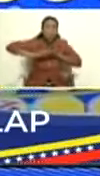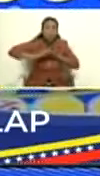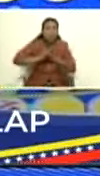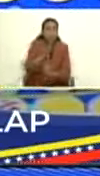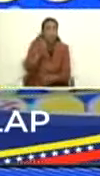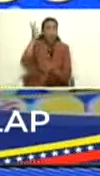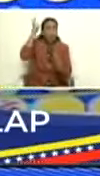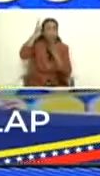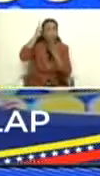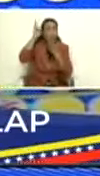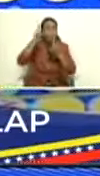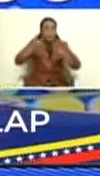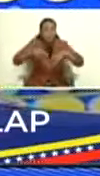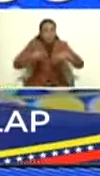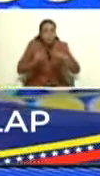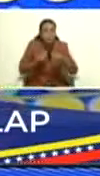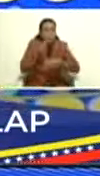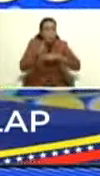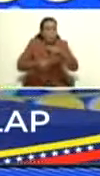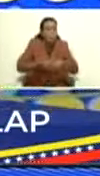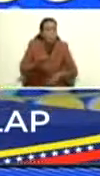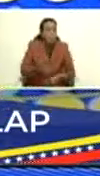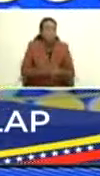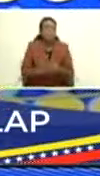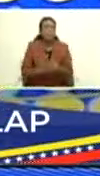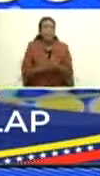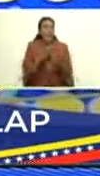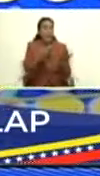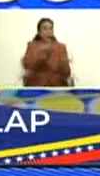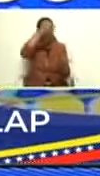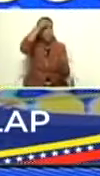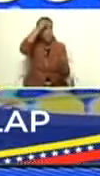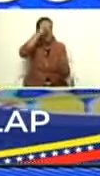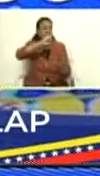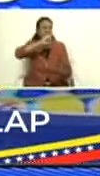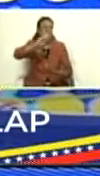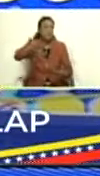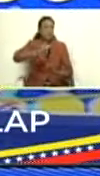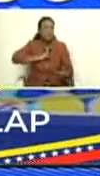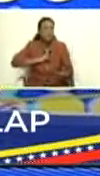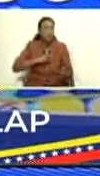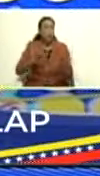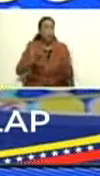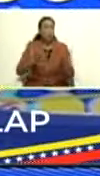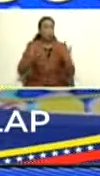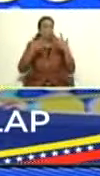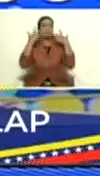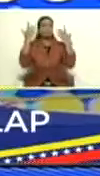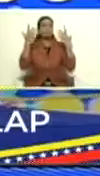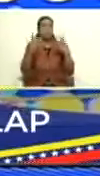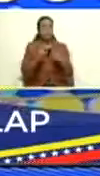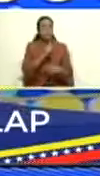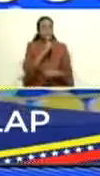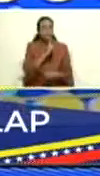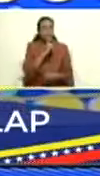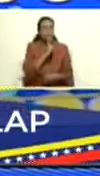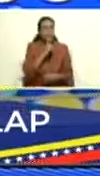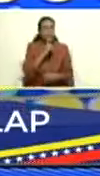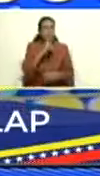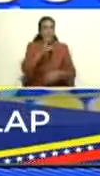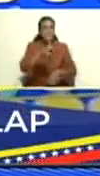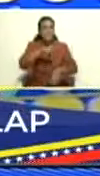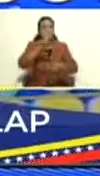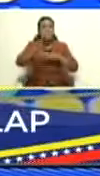de su resurrección. Las lecciones del odio y el espanto fueron